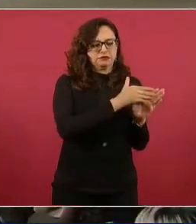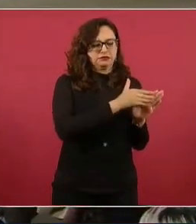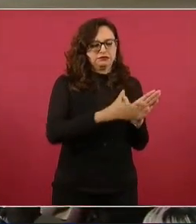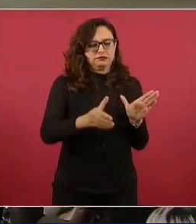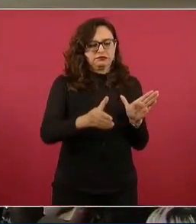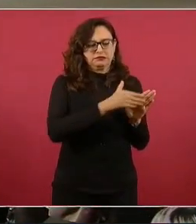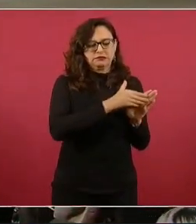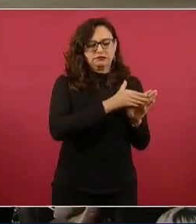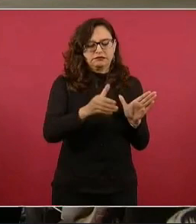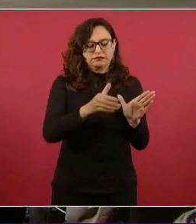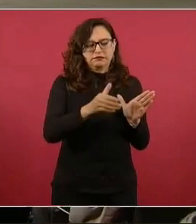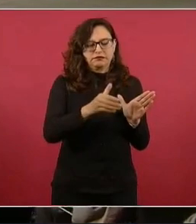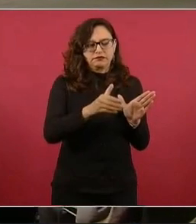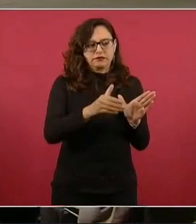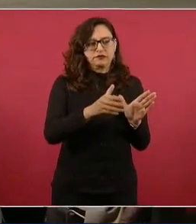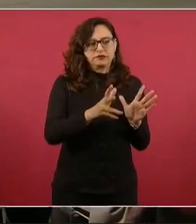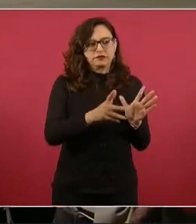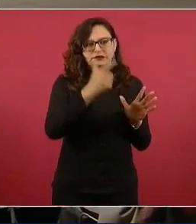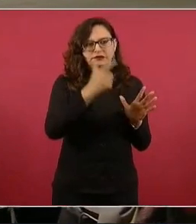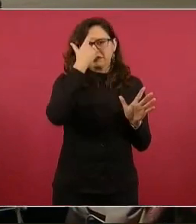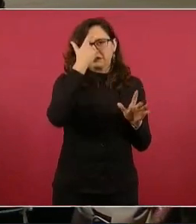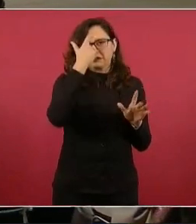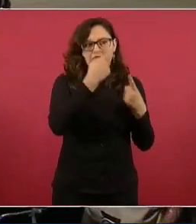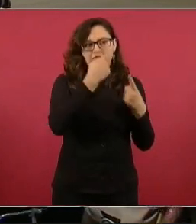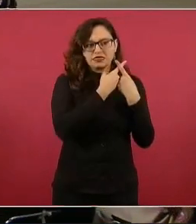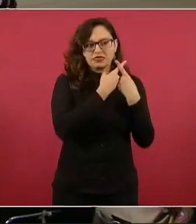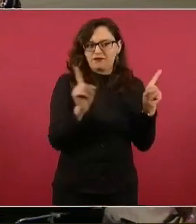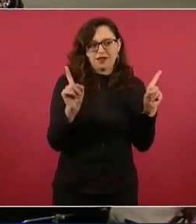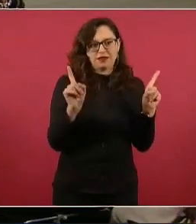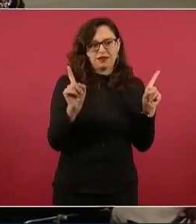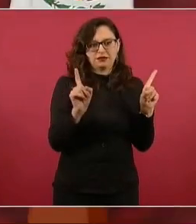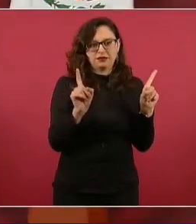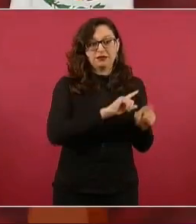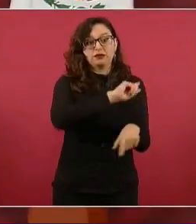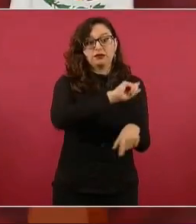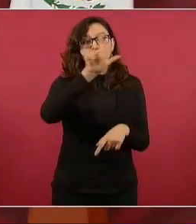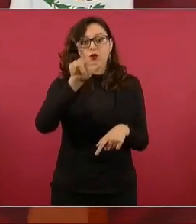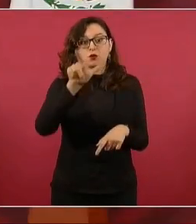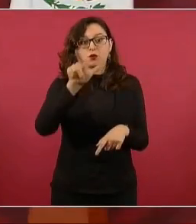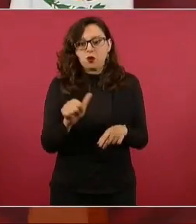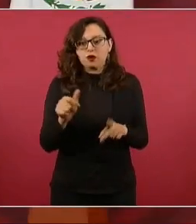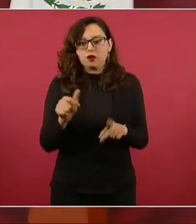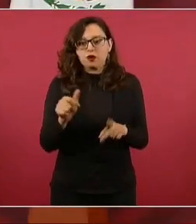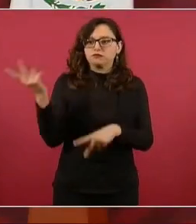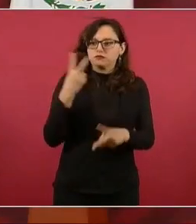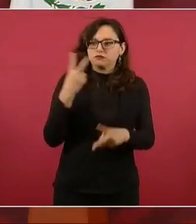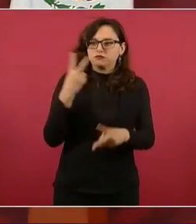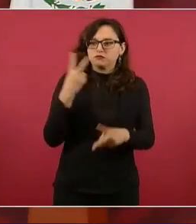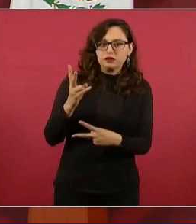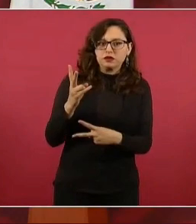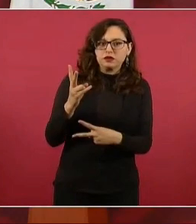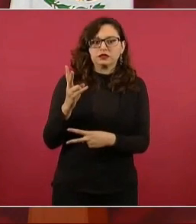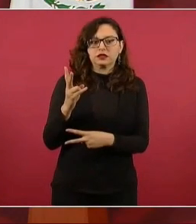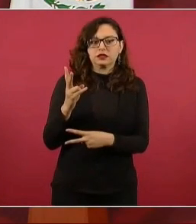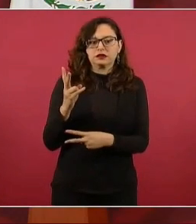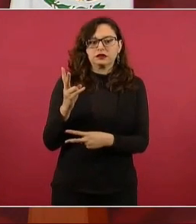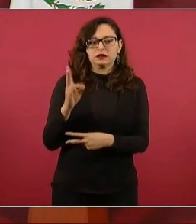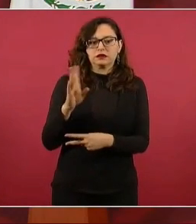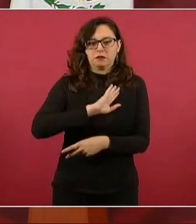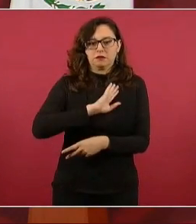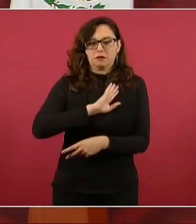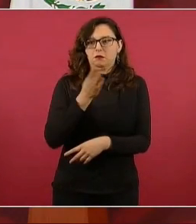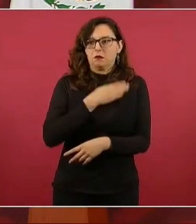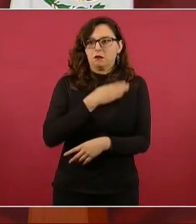empieza a influir el pensamiento dominante a partir de